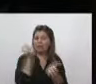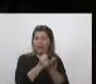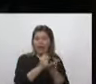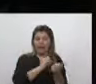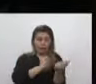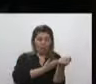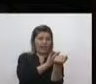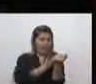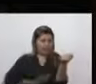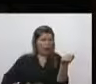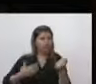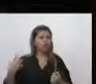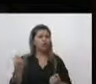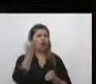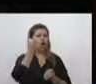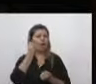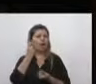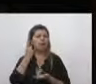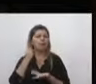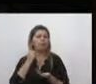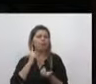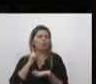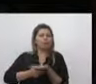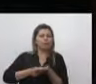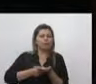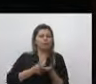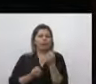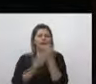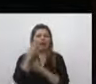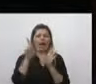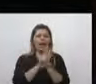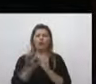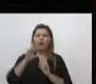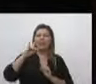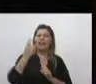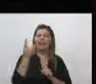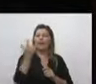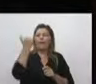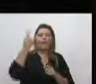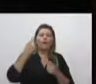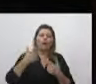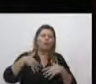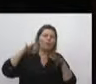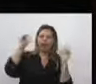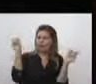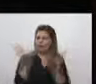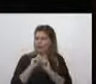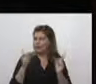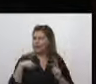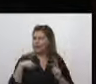eso, en términos afuera del Congreso no significa nada, adentro del Congreso significa un montón. Sí. Mariano, gracias. A propósito de esto